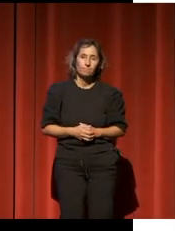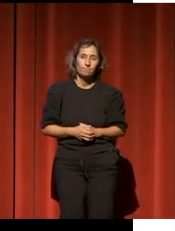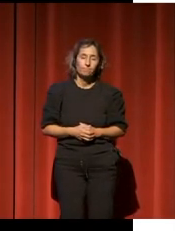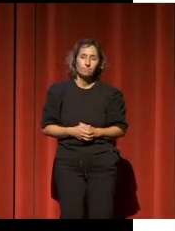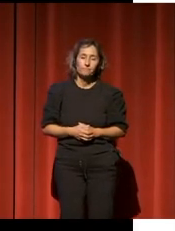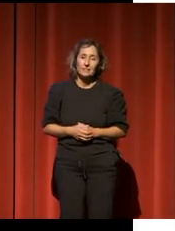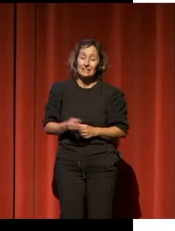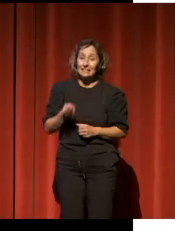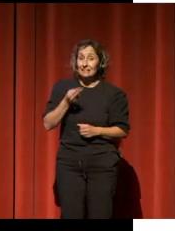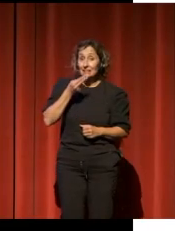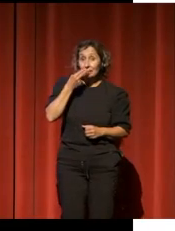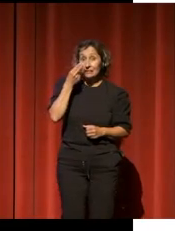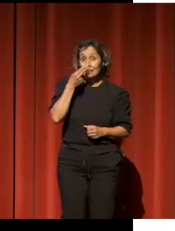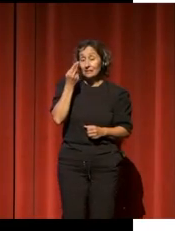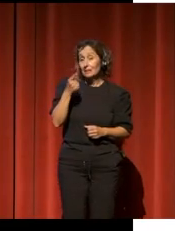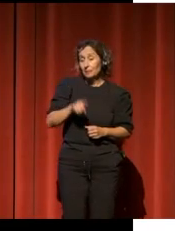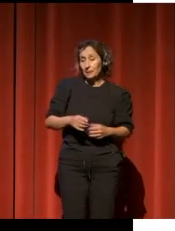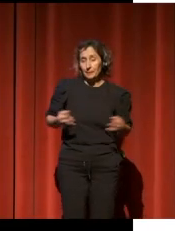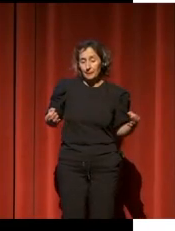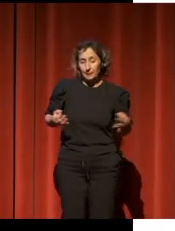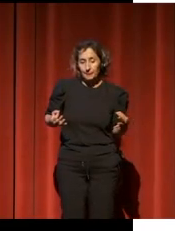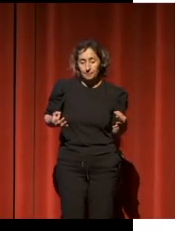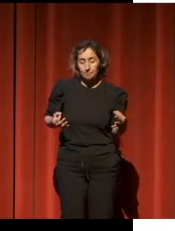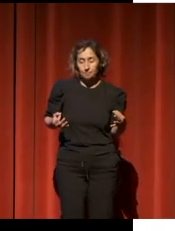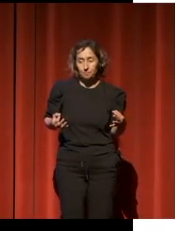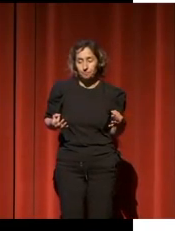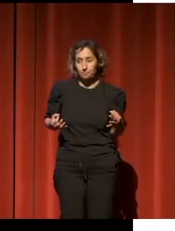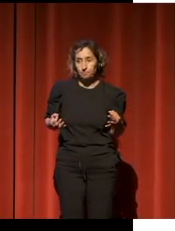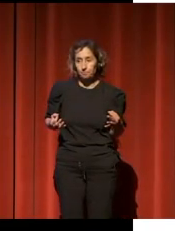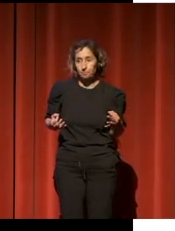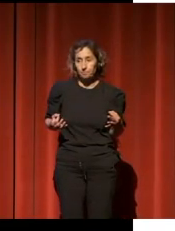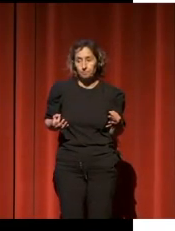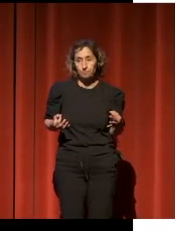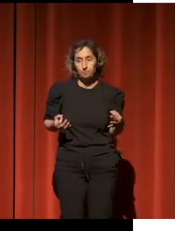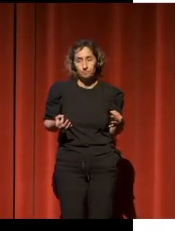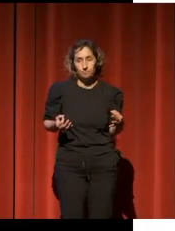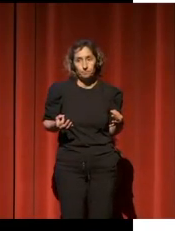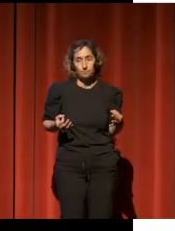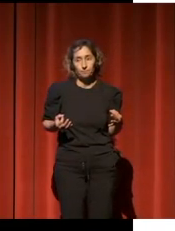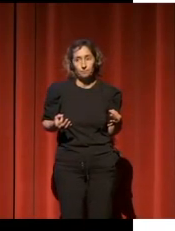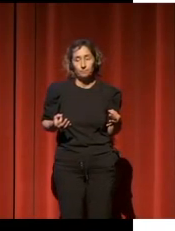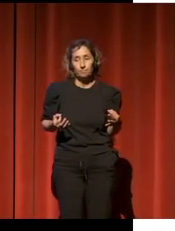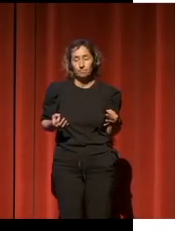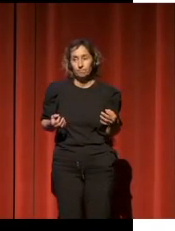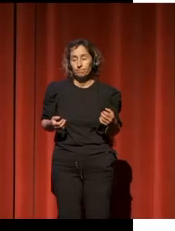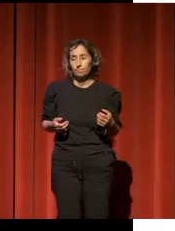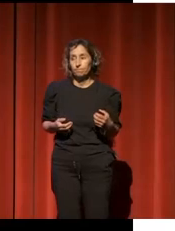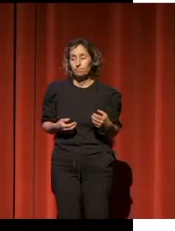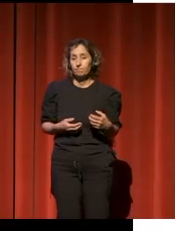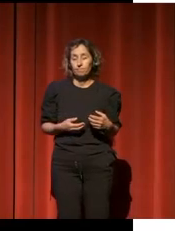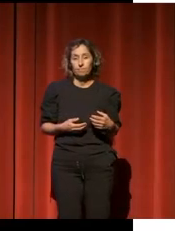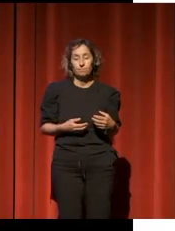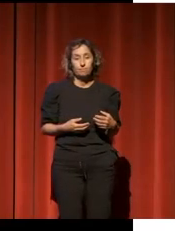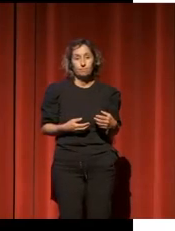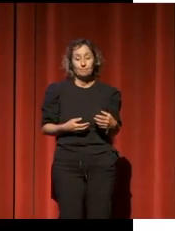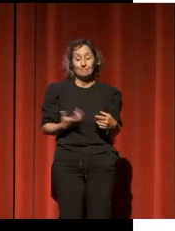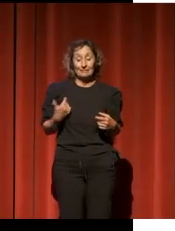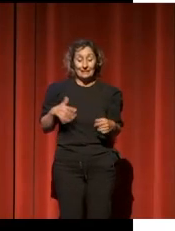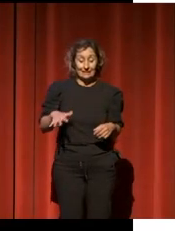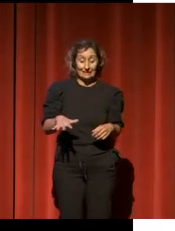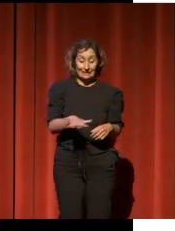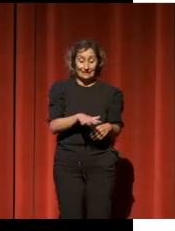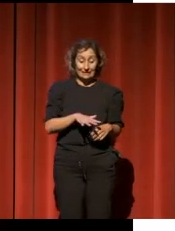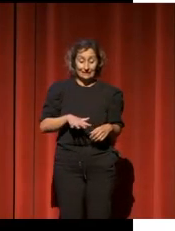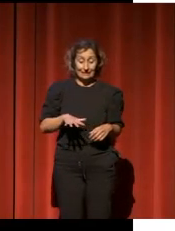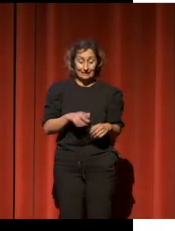también es muy interesante como eh es una una constante eh que de la de Estos espacios